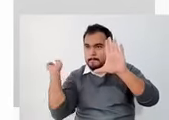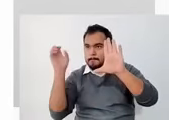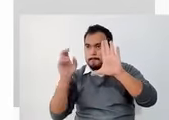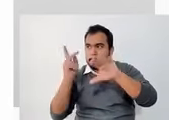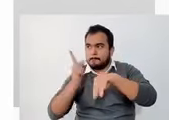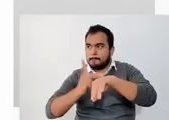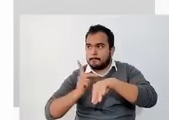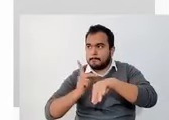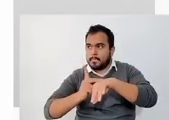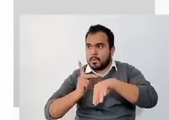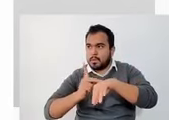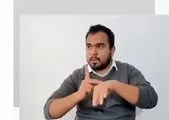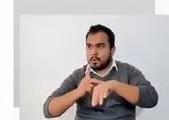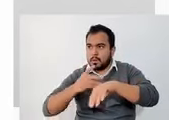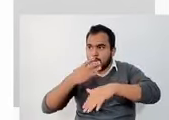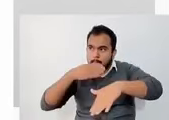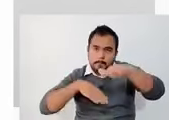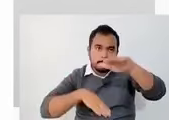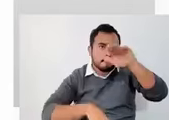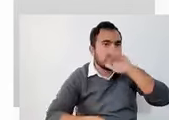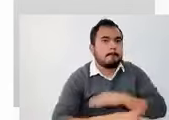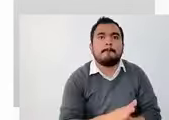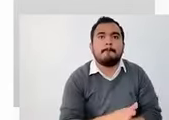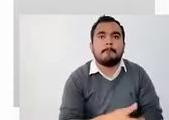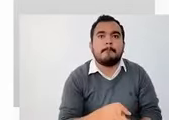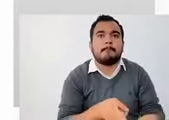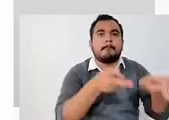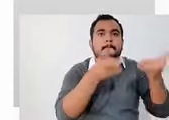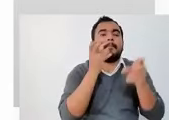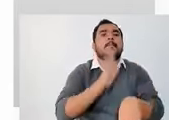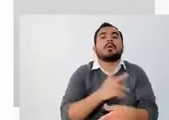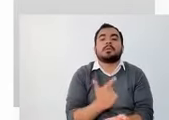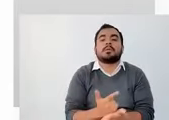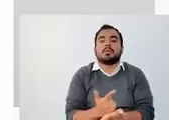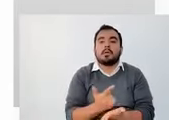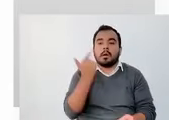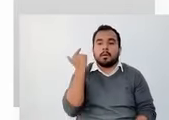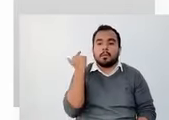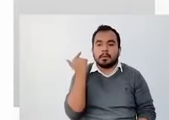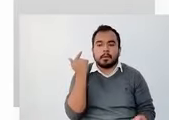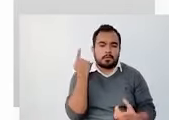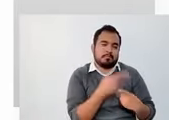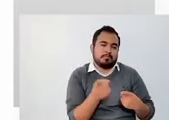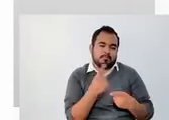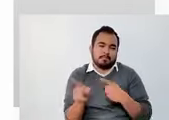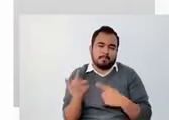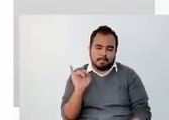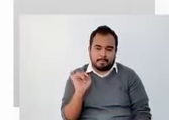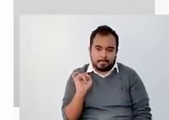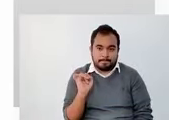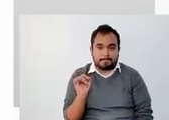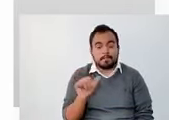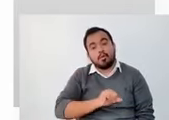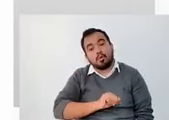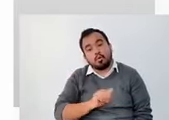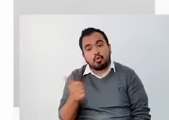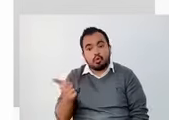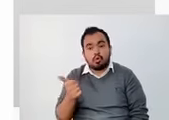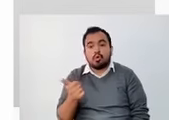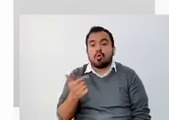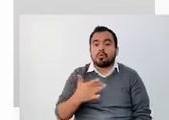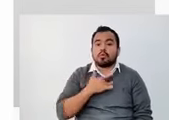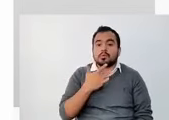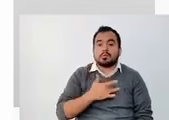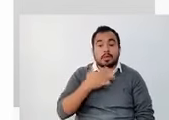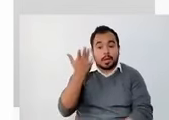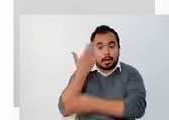por ella y pueden convertir lesiones más graves en menos graves, etcétera, etcétera. Y la tercera rama era la rama que menos éxito tuvo, una rama